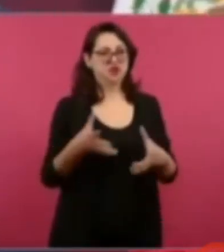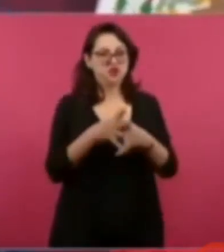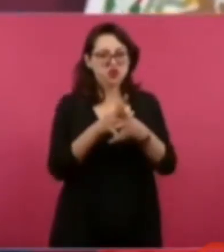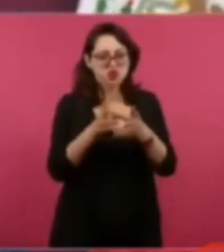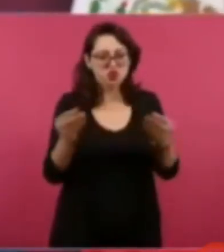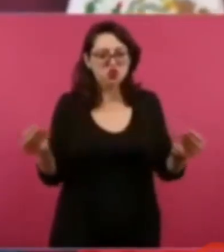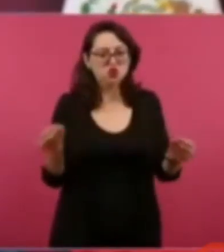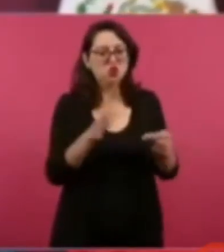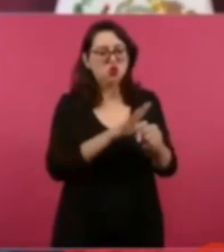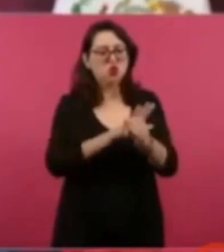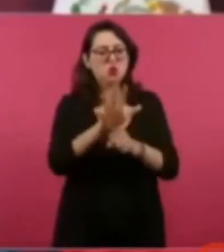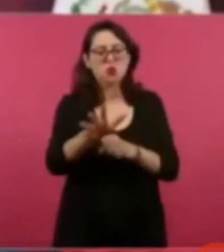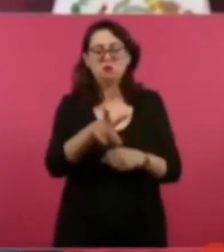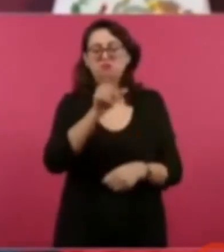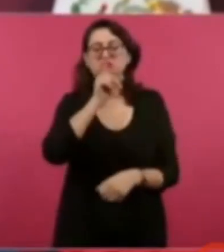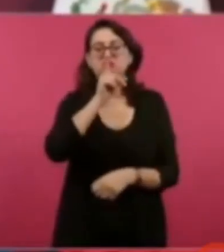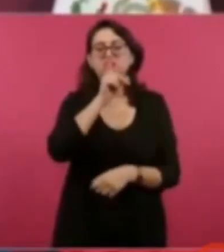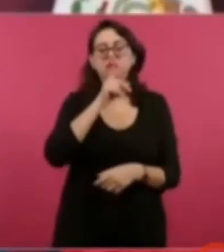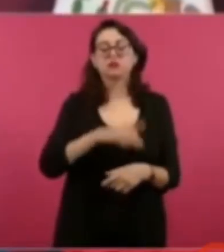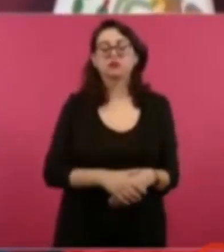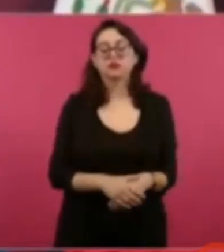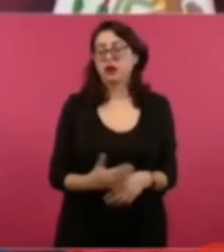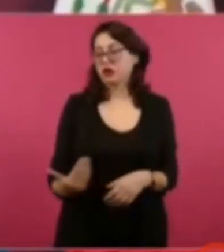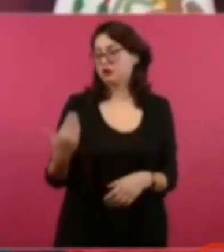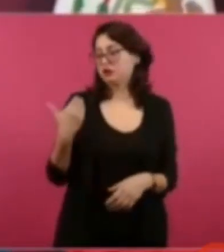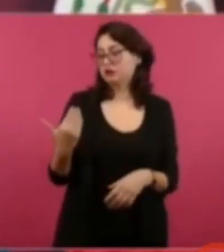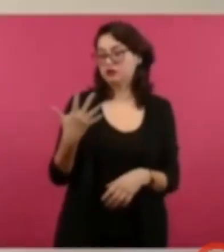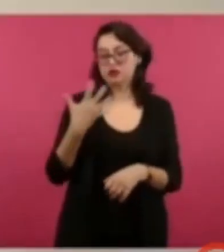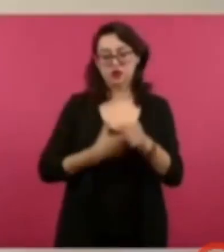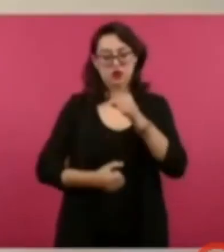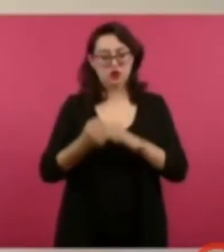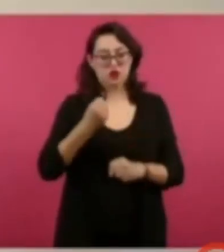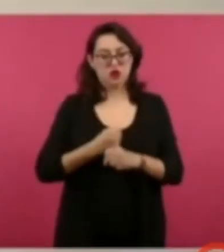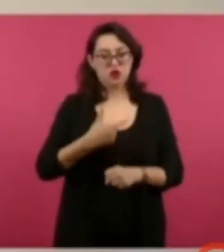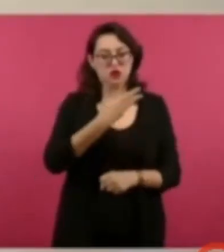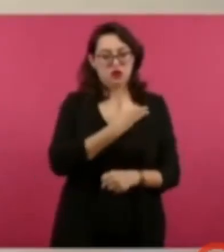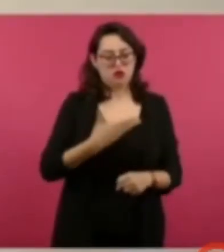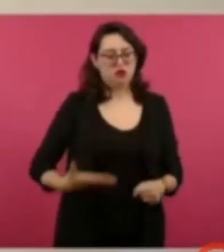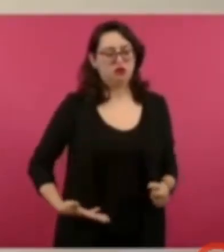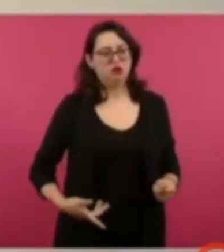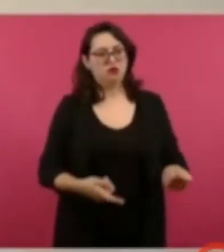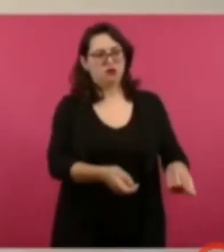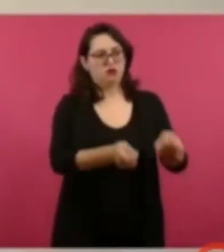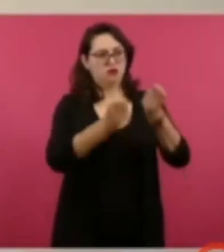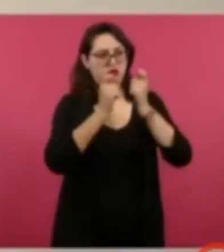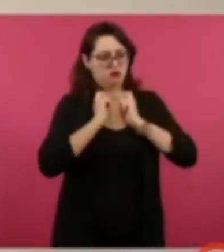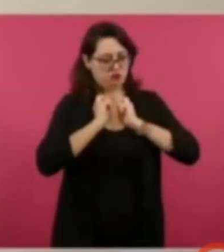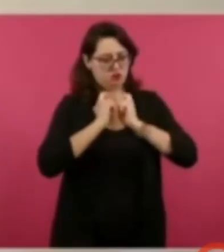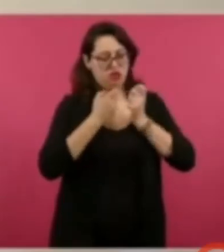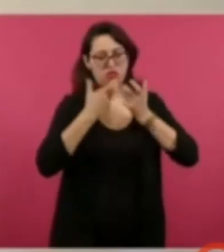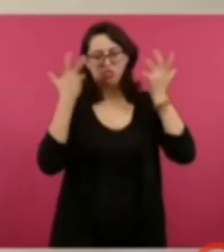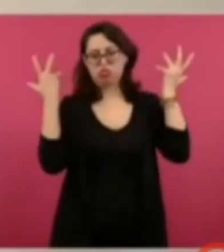la violencia estaba en lo más alto, sobre todo los homicidios.